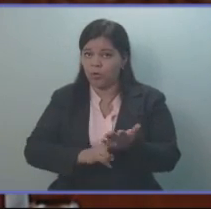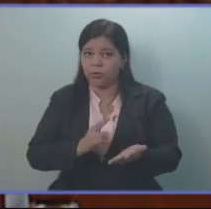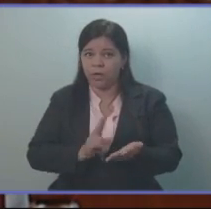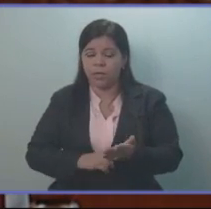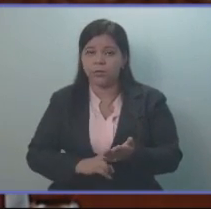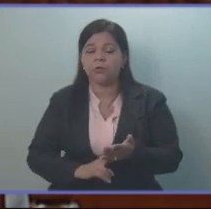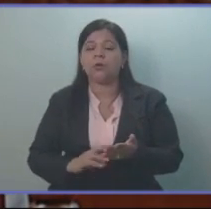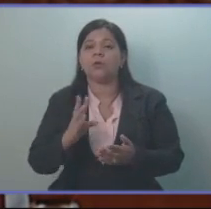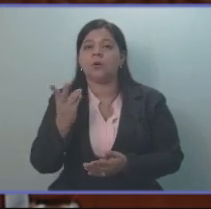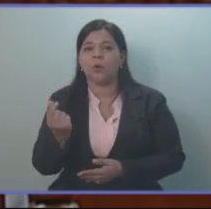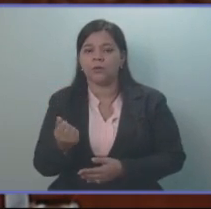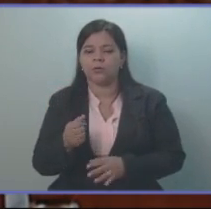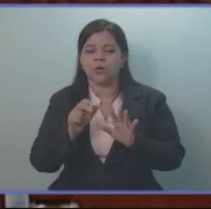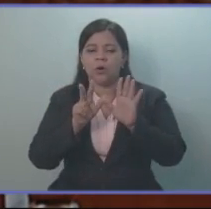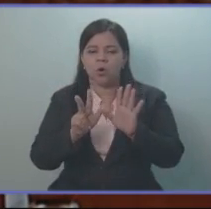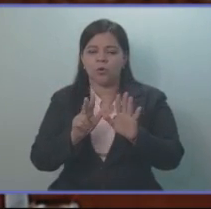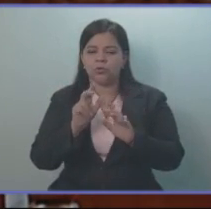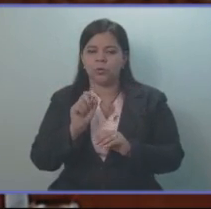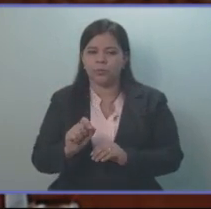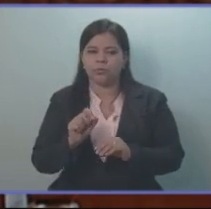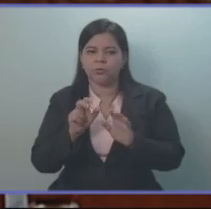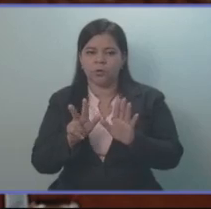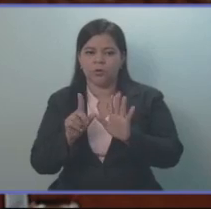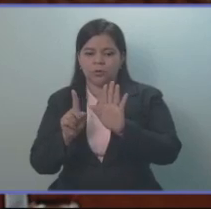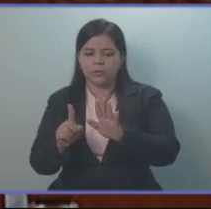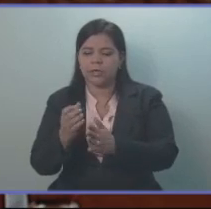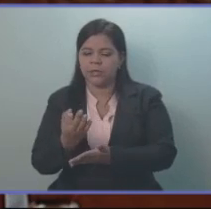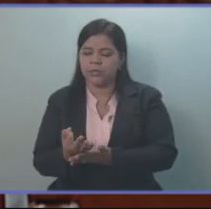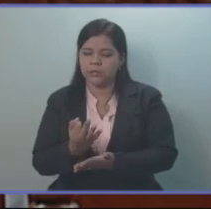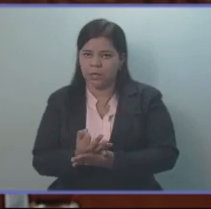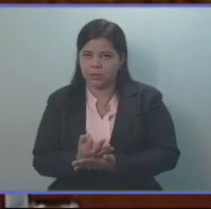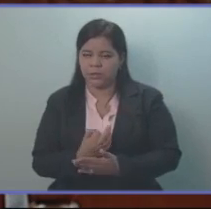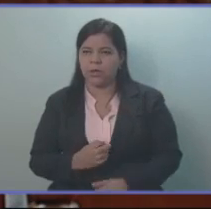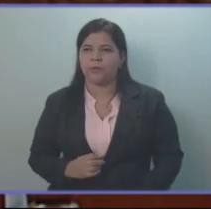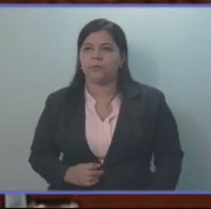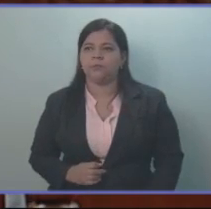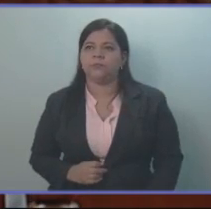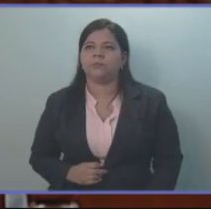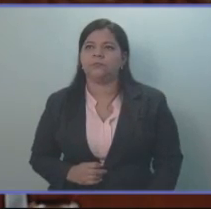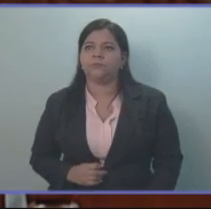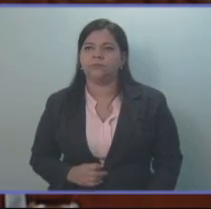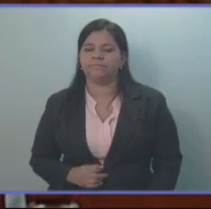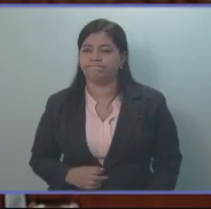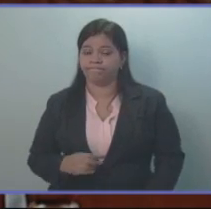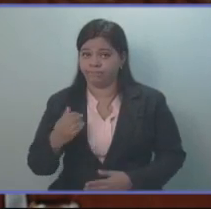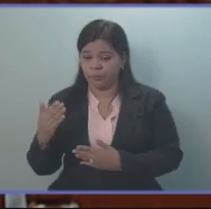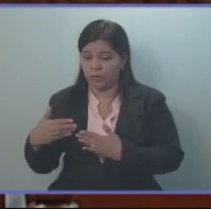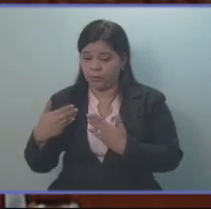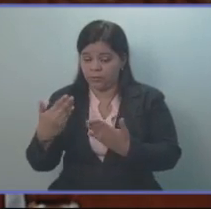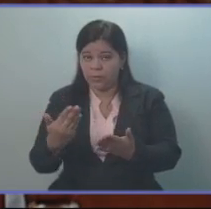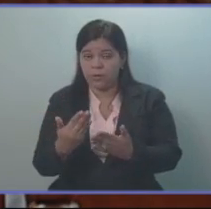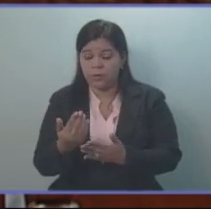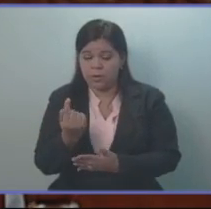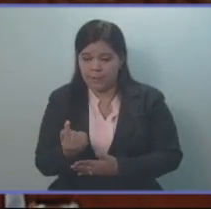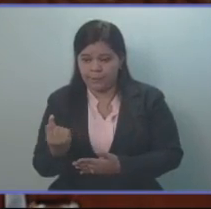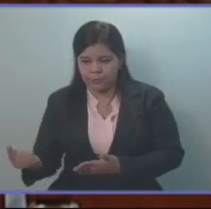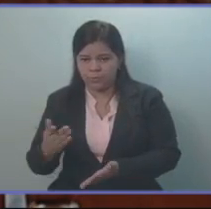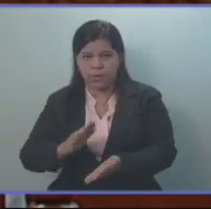habitación será de $8.86 de los Estados Unidos de América. Aporte de los